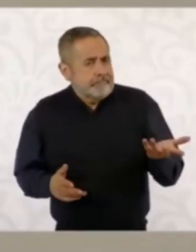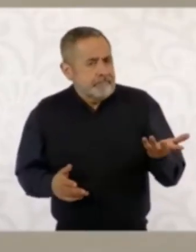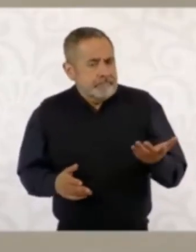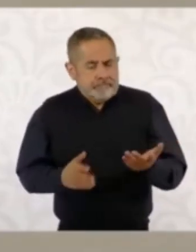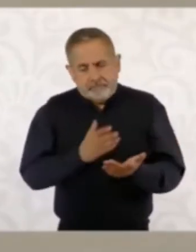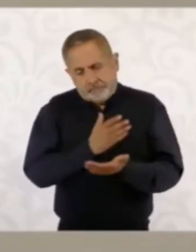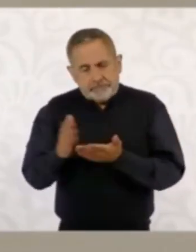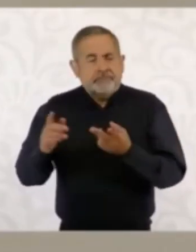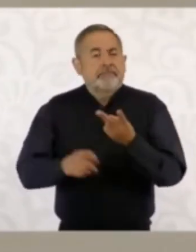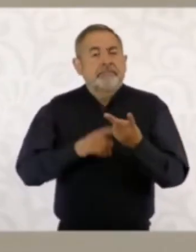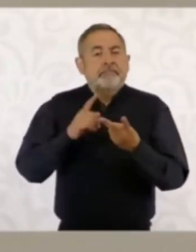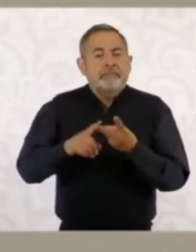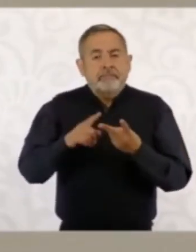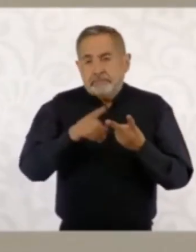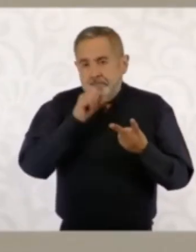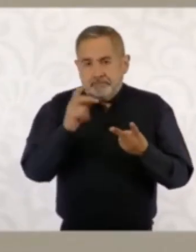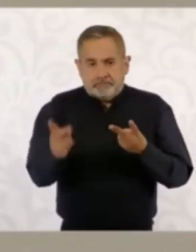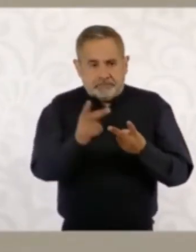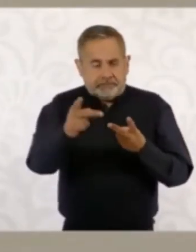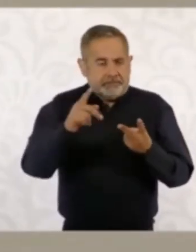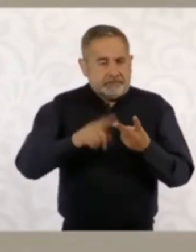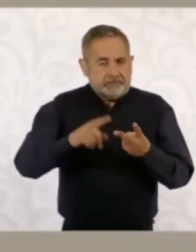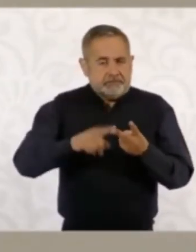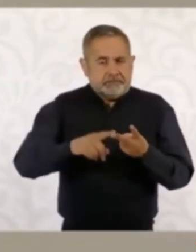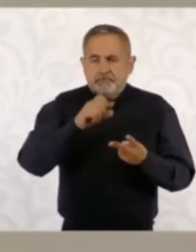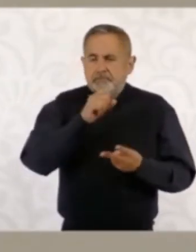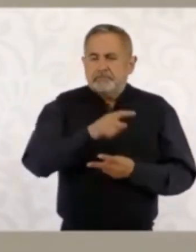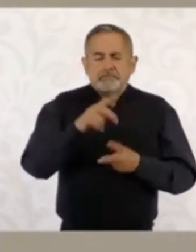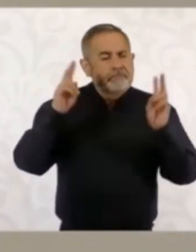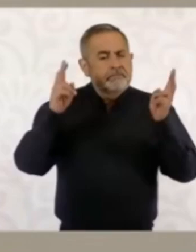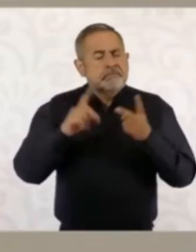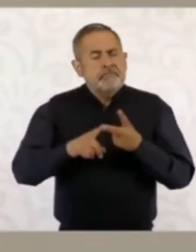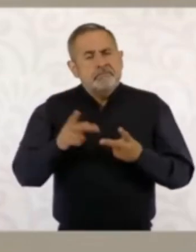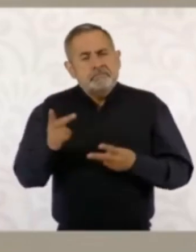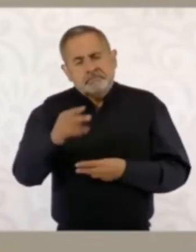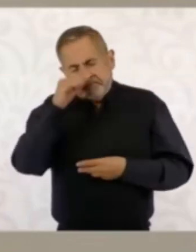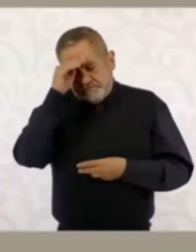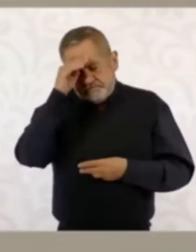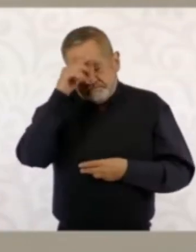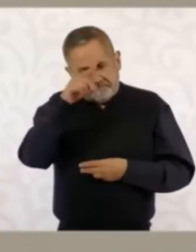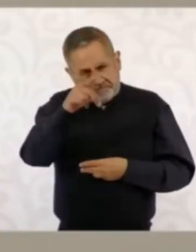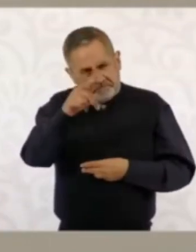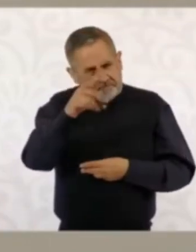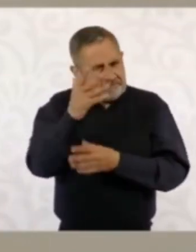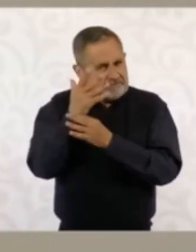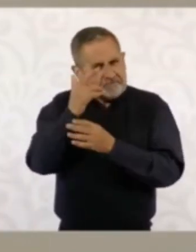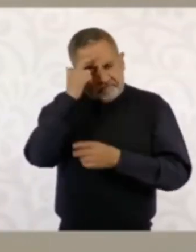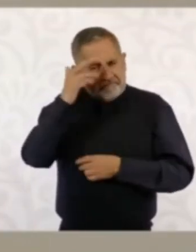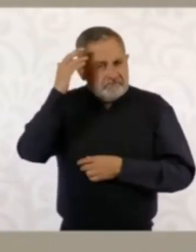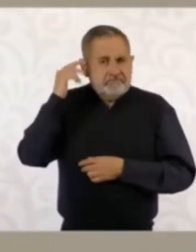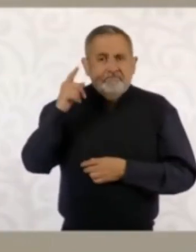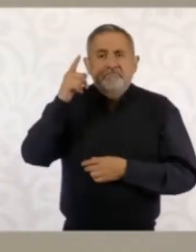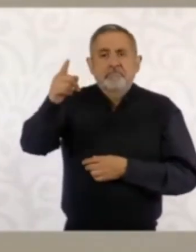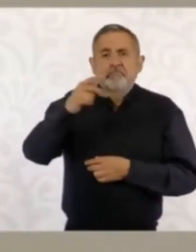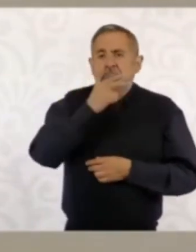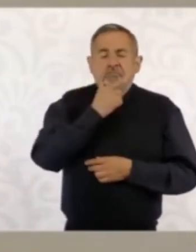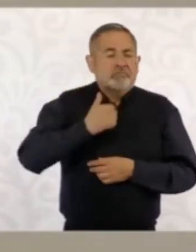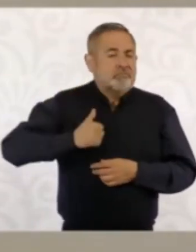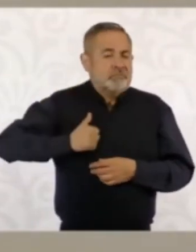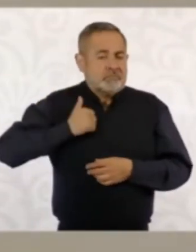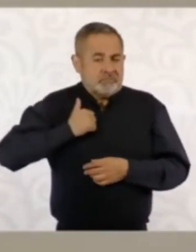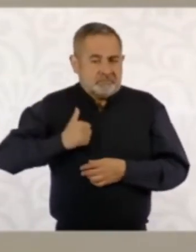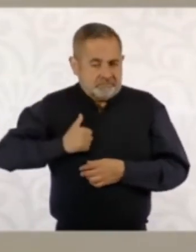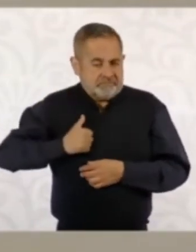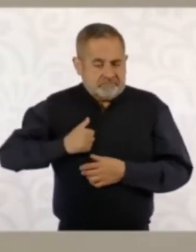minas, es de este mismo tema, si usted había comentado que al primer ministro canadiense le iba a